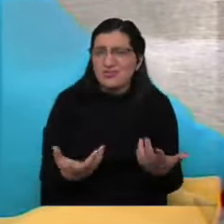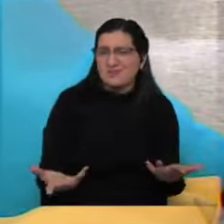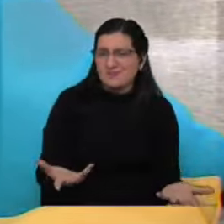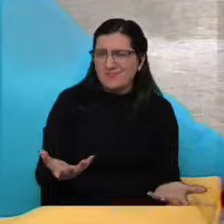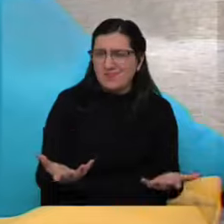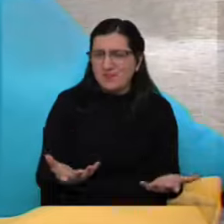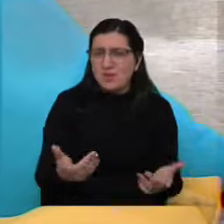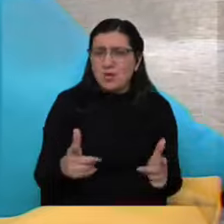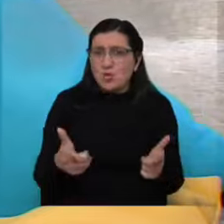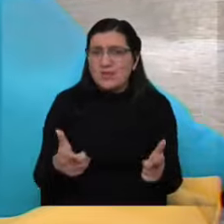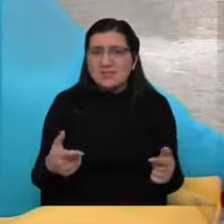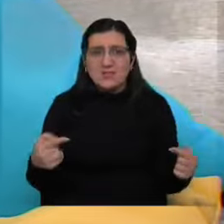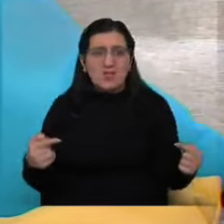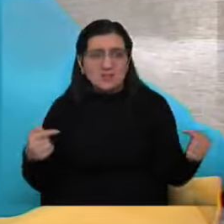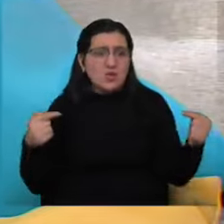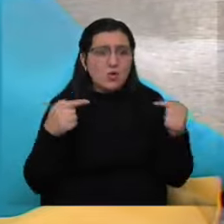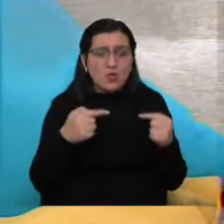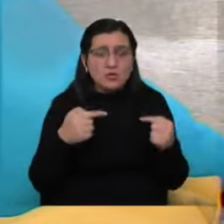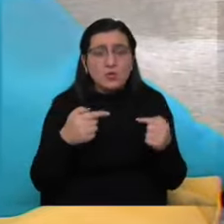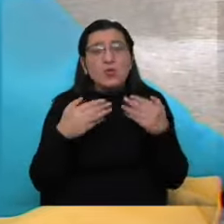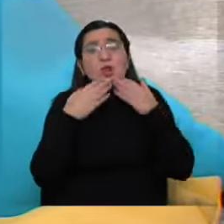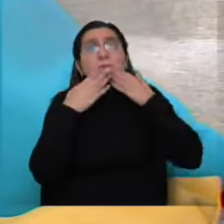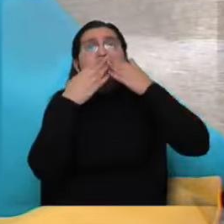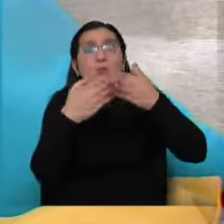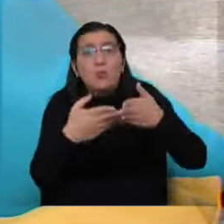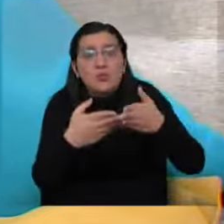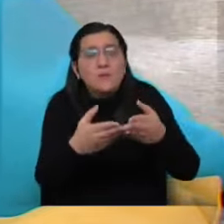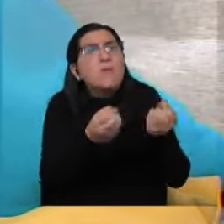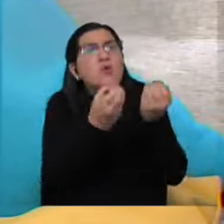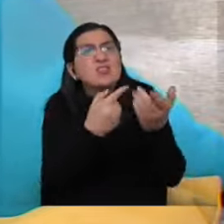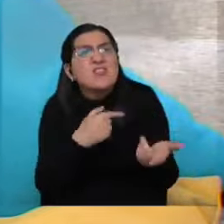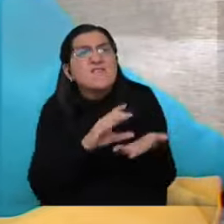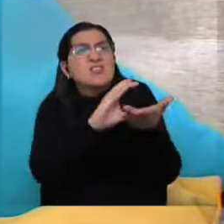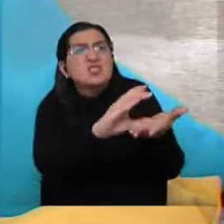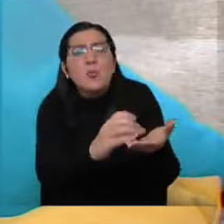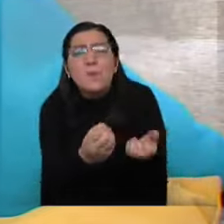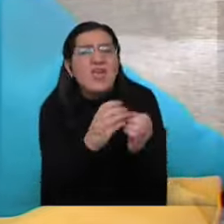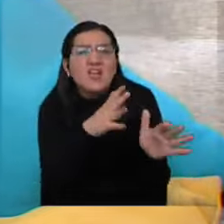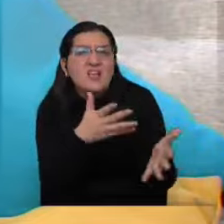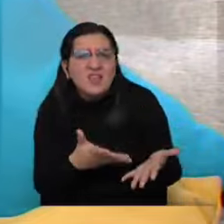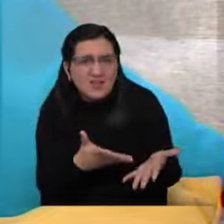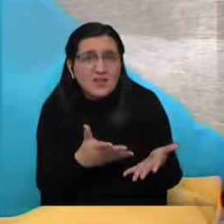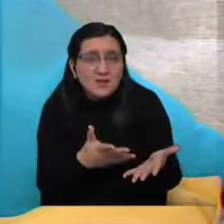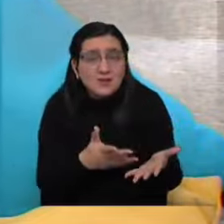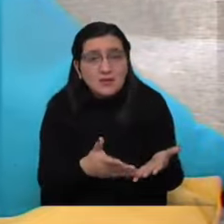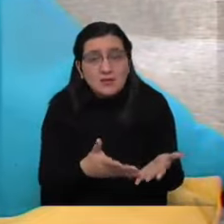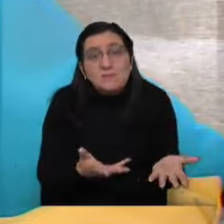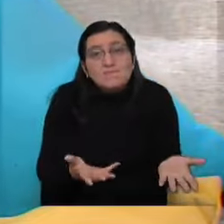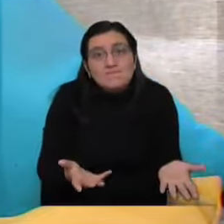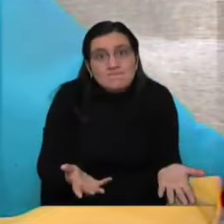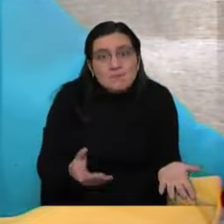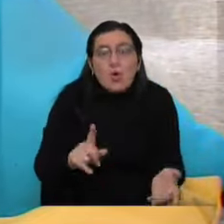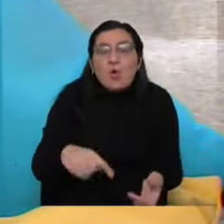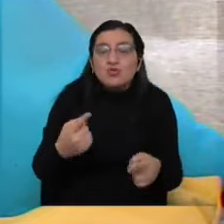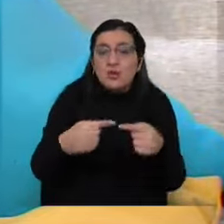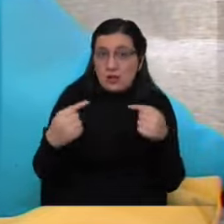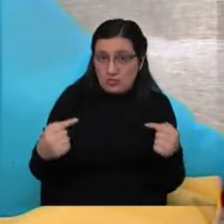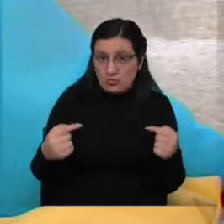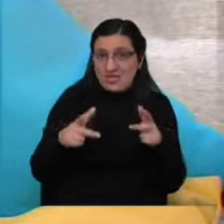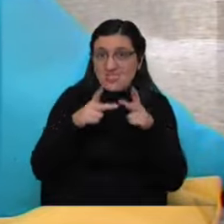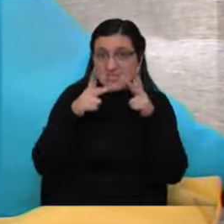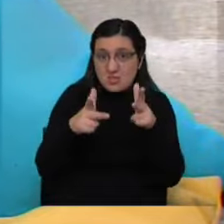antimilitarismo infantil en quien pueda cuestionar una nueva inversión también en Aviación militar otra de las cosas que dijo